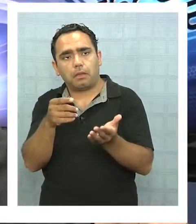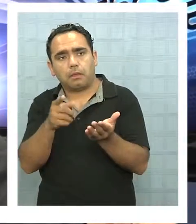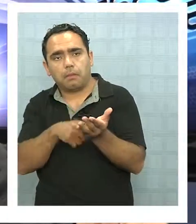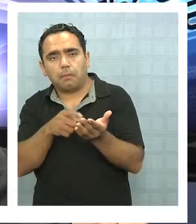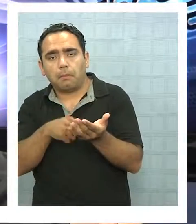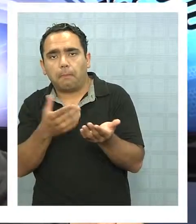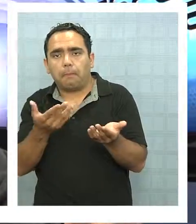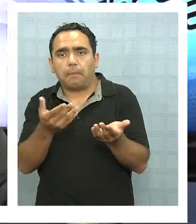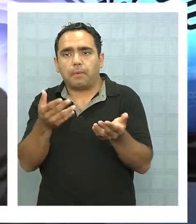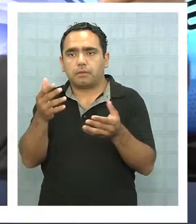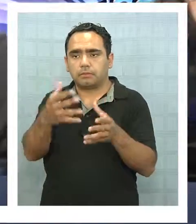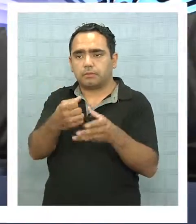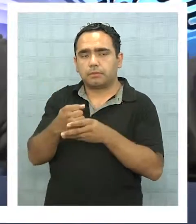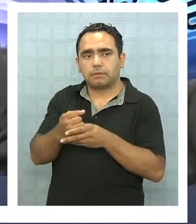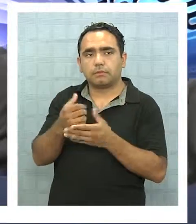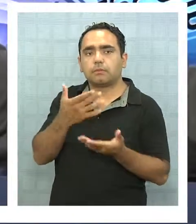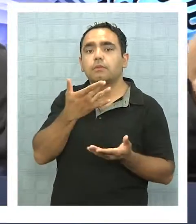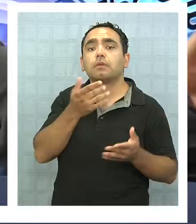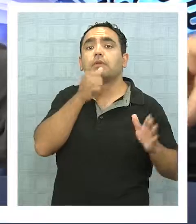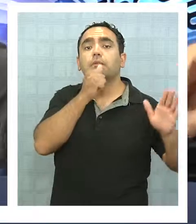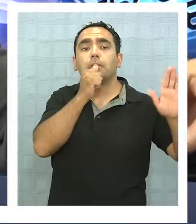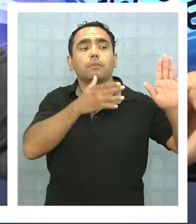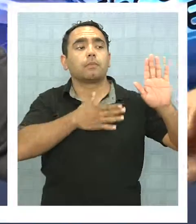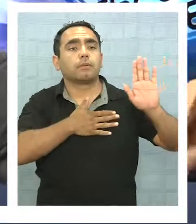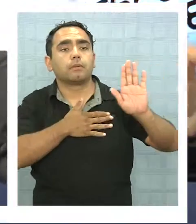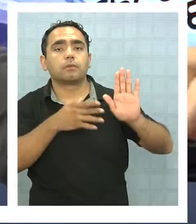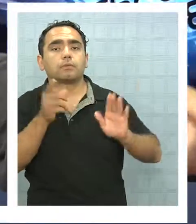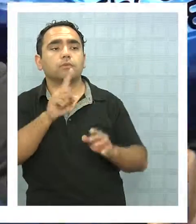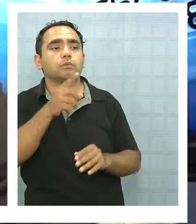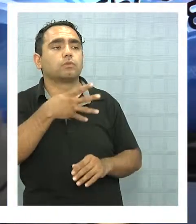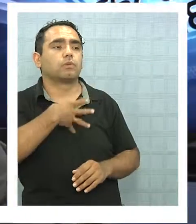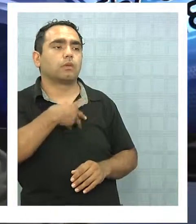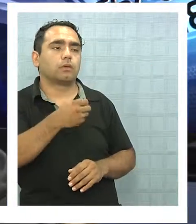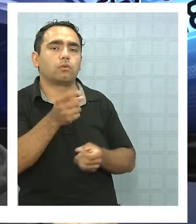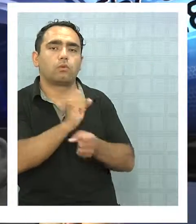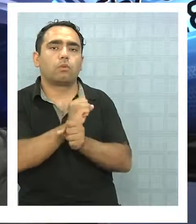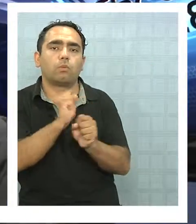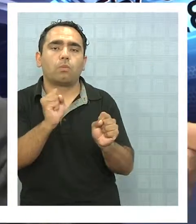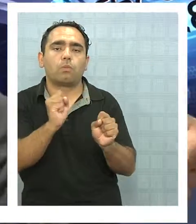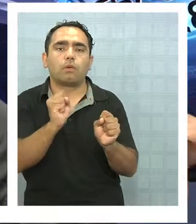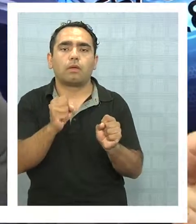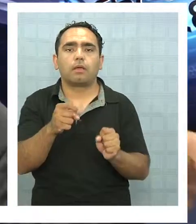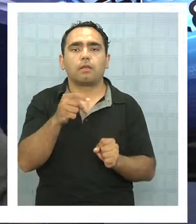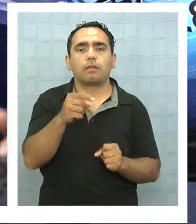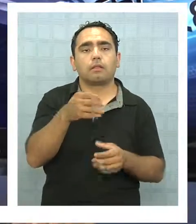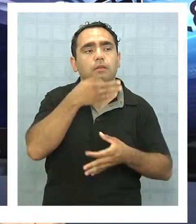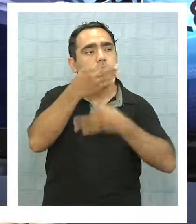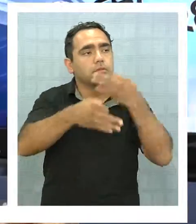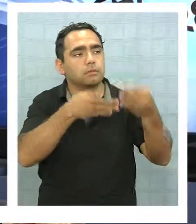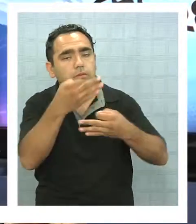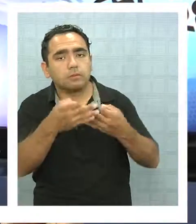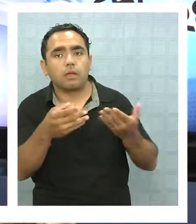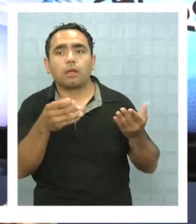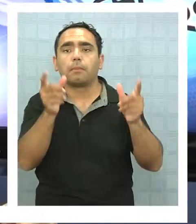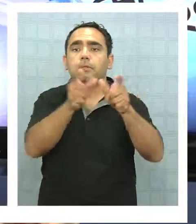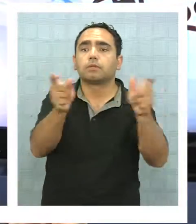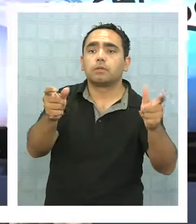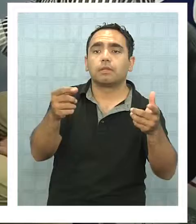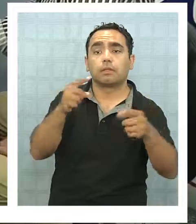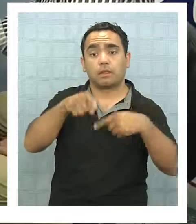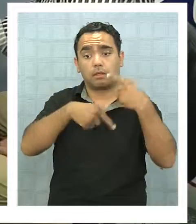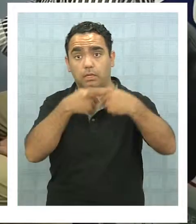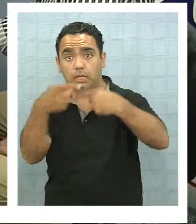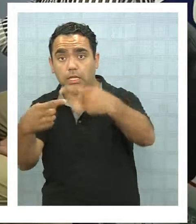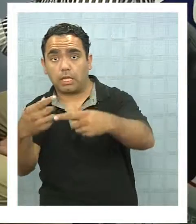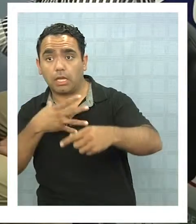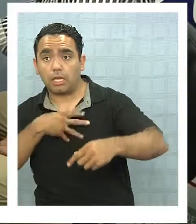que le decían, ¿no es cierto?, a la gente: mire, sus hijos no van a poder mantenerlos porque van a haber muchos viejos. Entonces, pero deme la platita que hoy día usted usa, ¿no